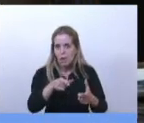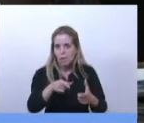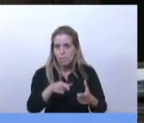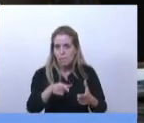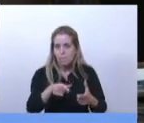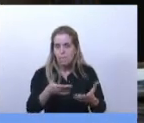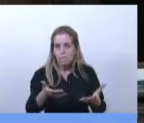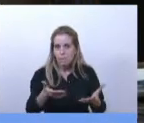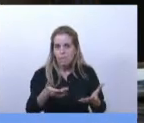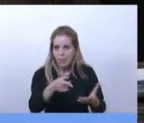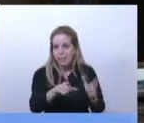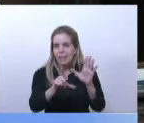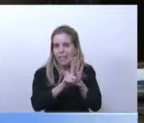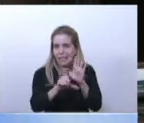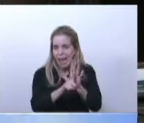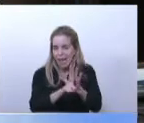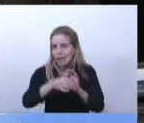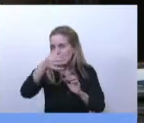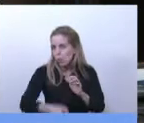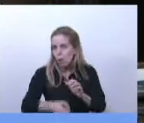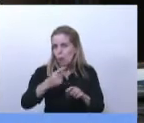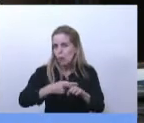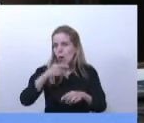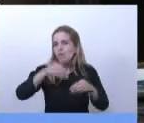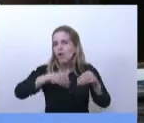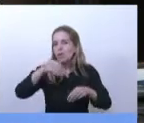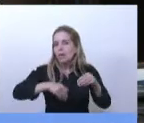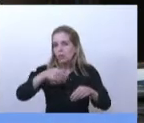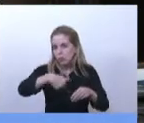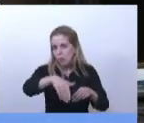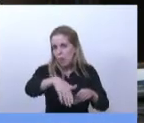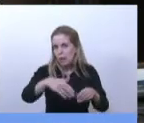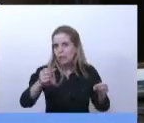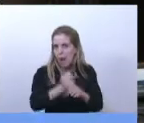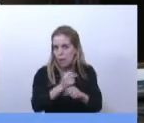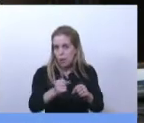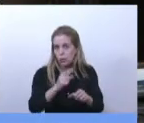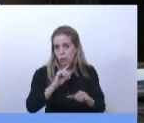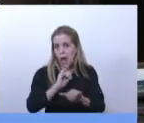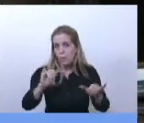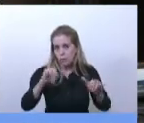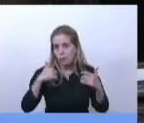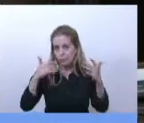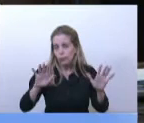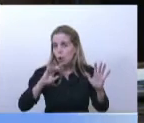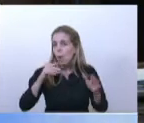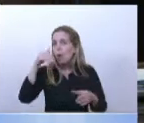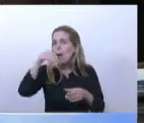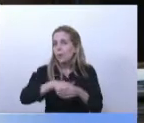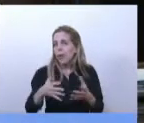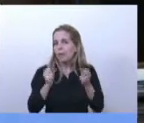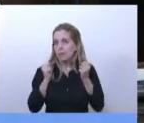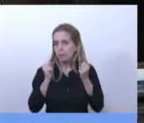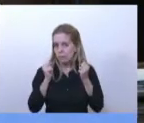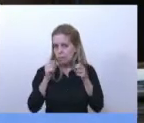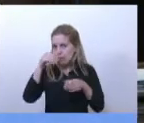finalmente de esta ley que por votación va a salir y adelantó que me voy a abstener mi